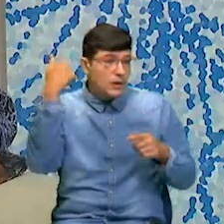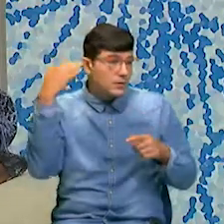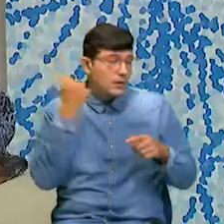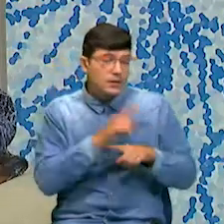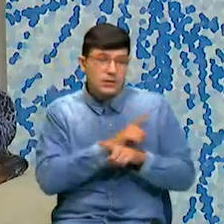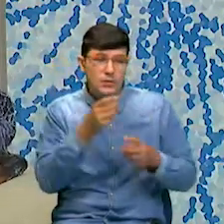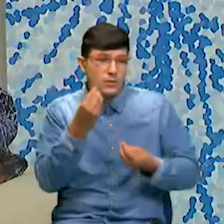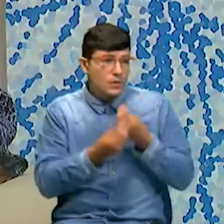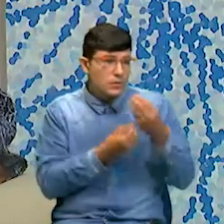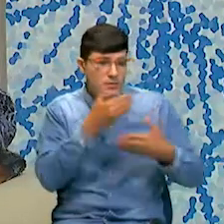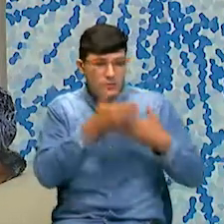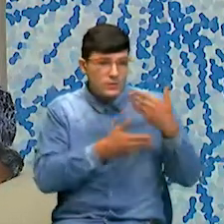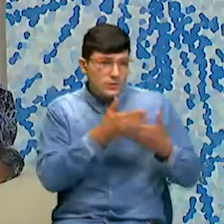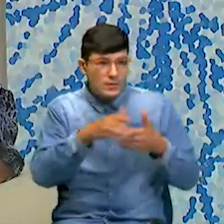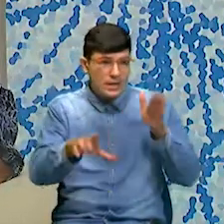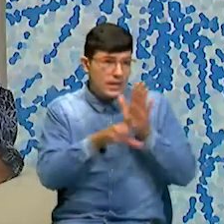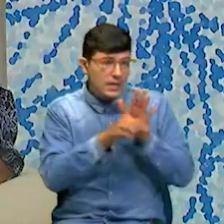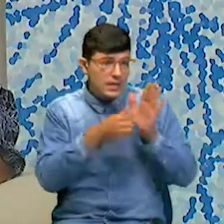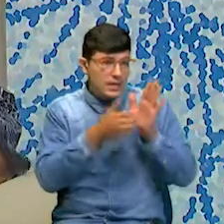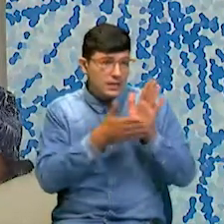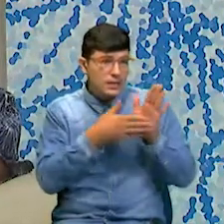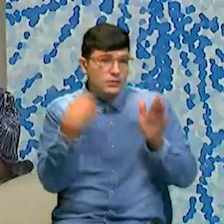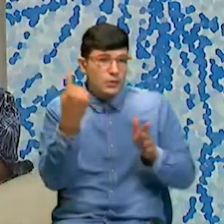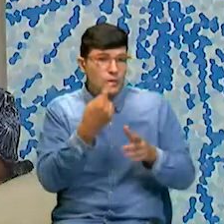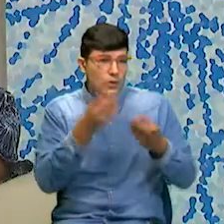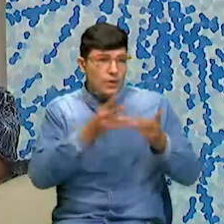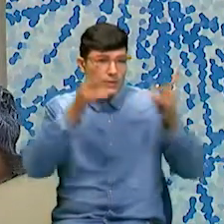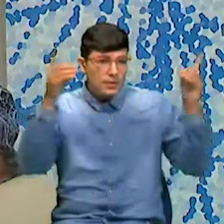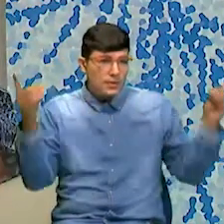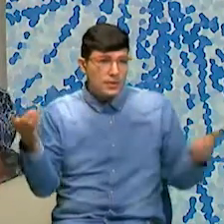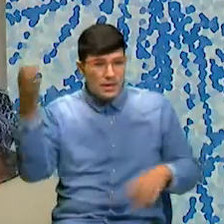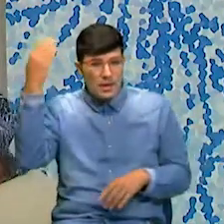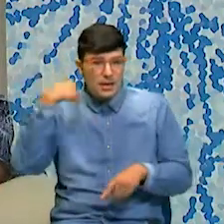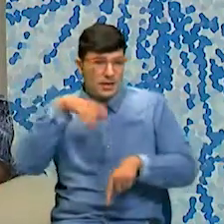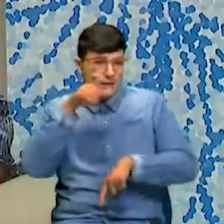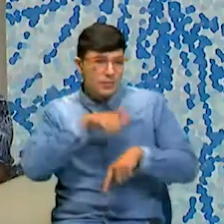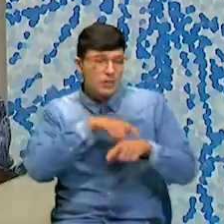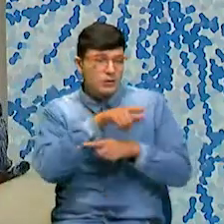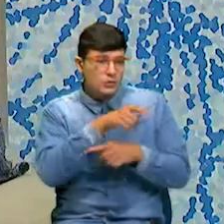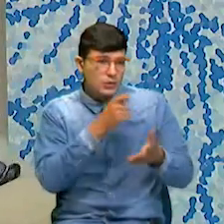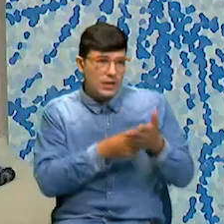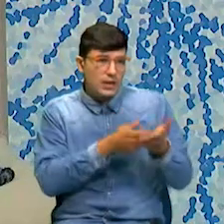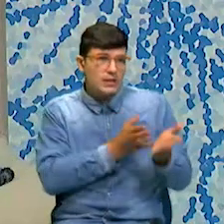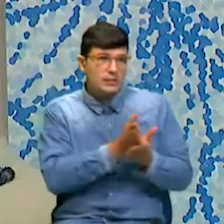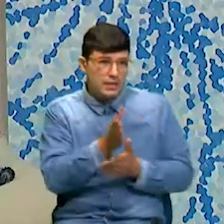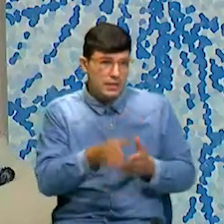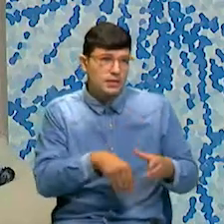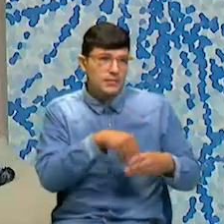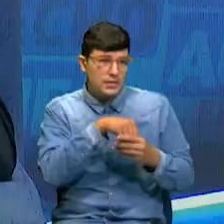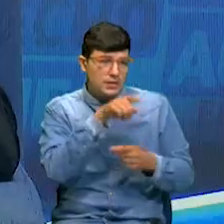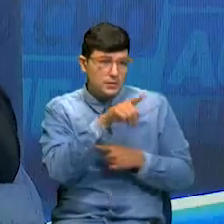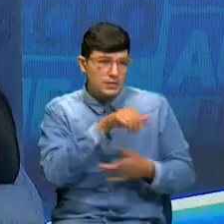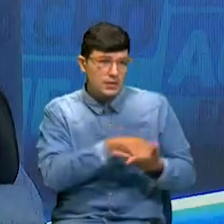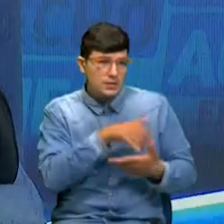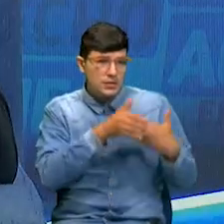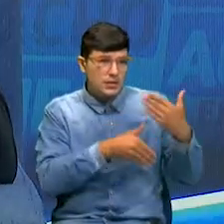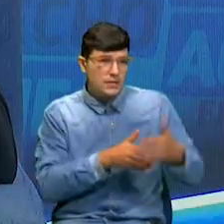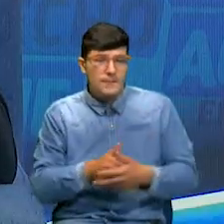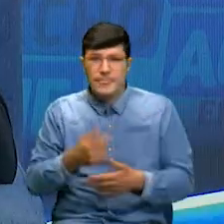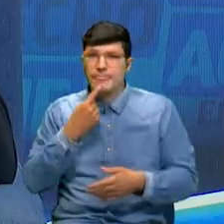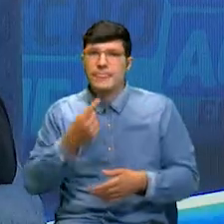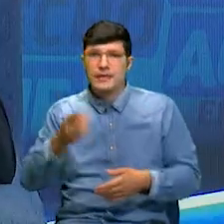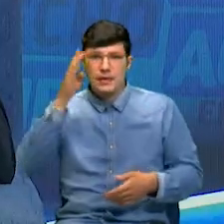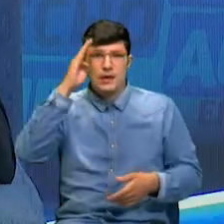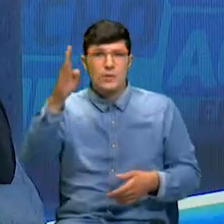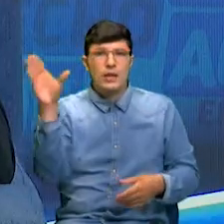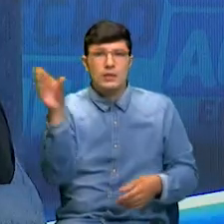manera legal, solo por el hecho de la separación en el tiempo, la sociedad sigue vigente. Muy bien, saludamos especialmente a las personas